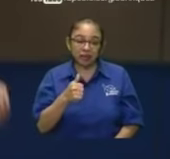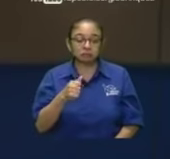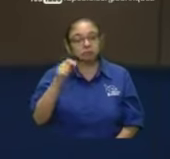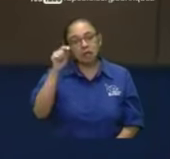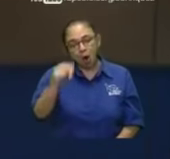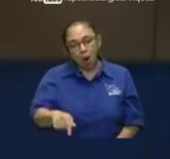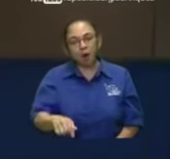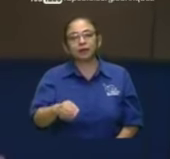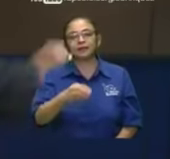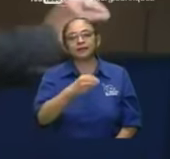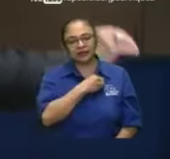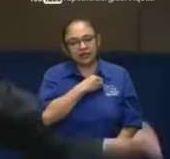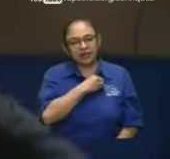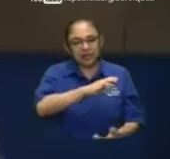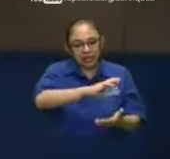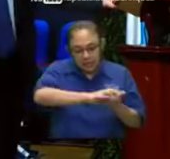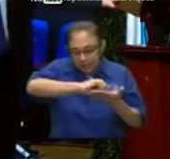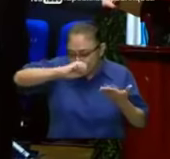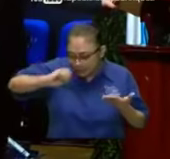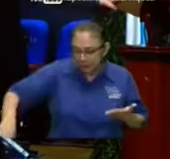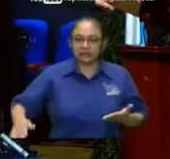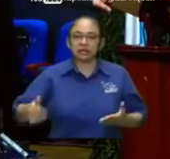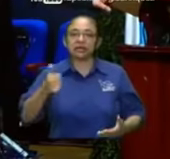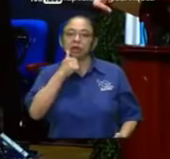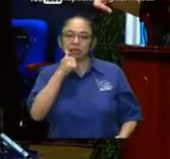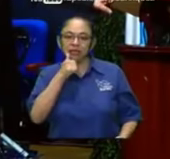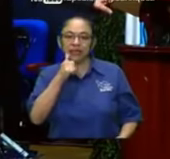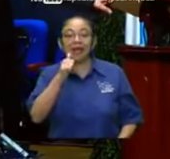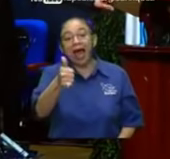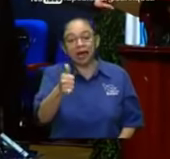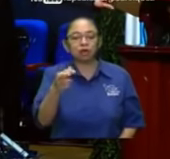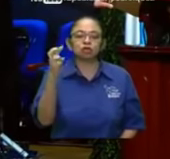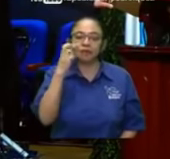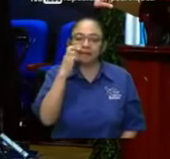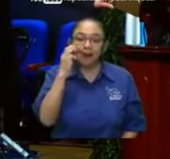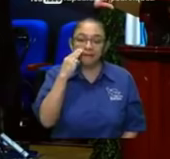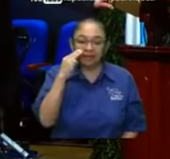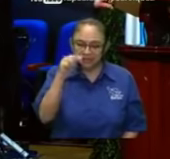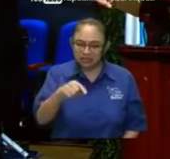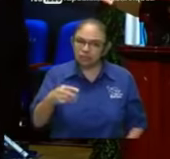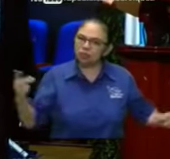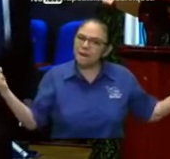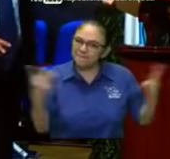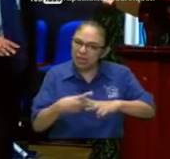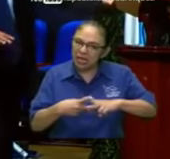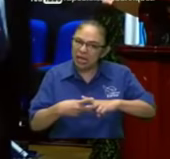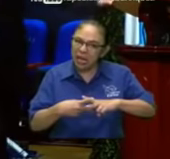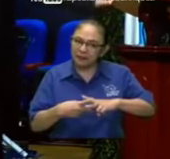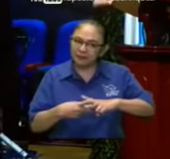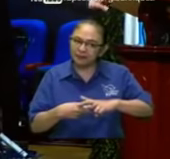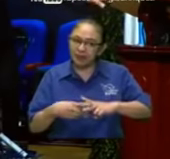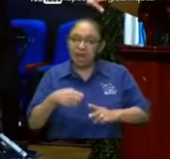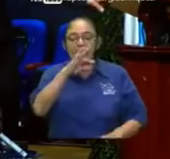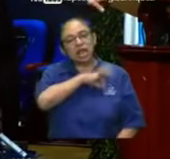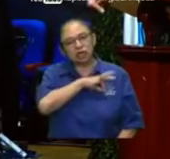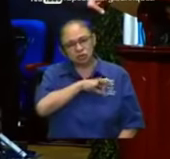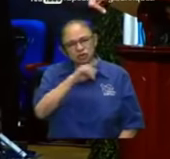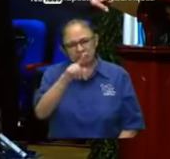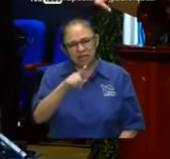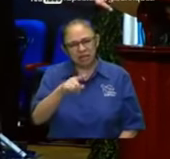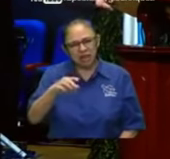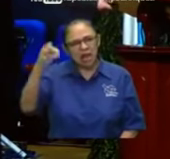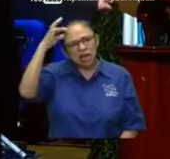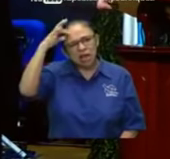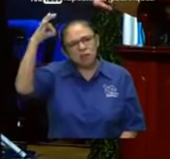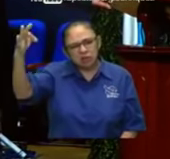queriendo quitar la autoridad a los padres. Esa es la gran pelea. En lo social, en lo político hay un